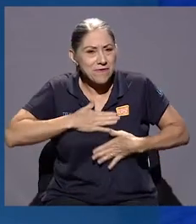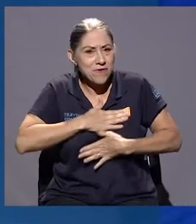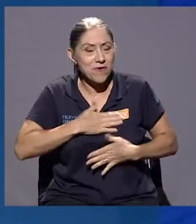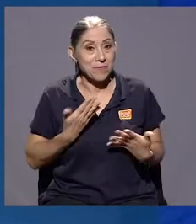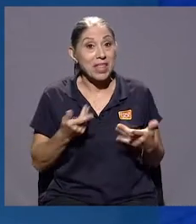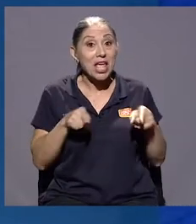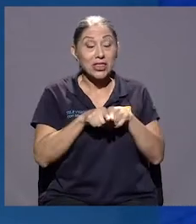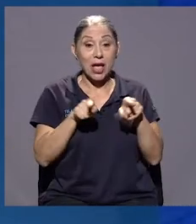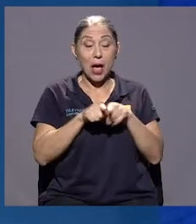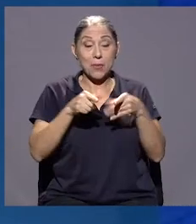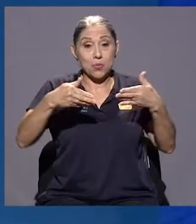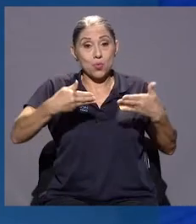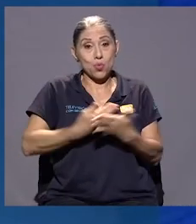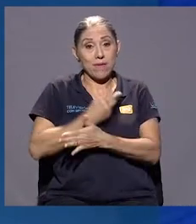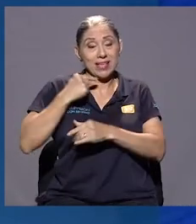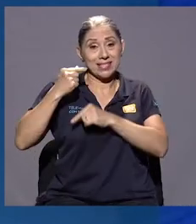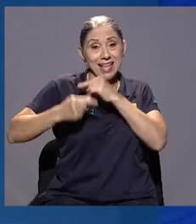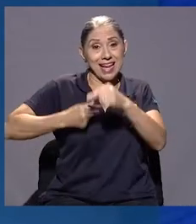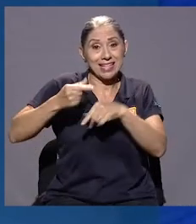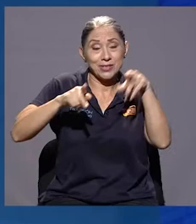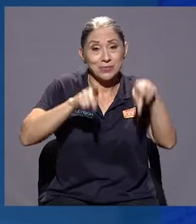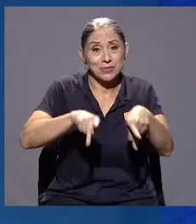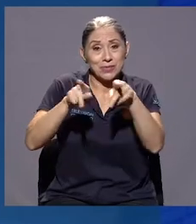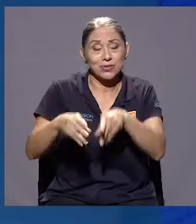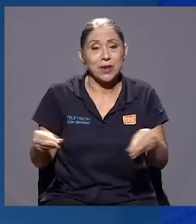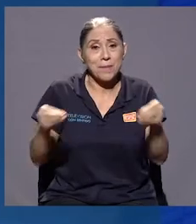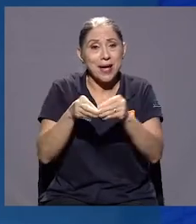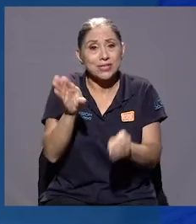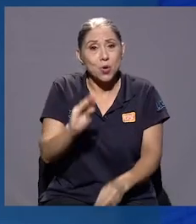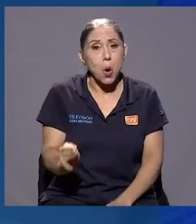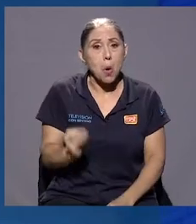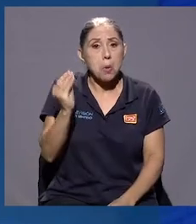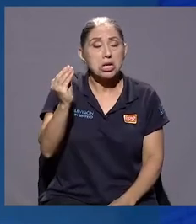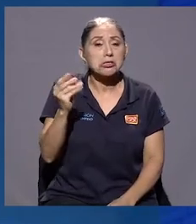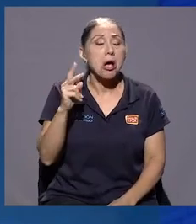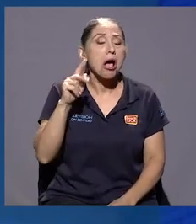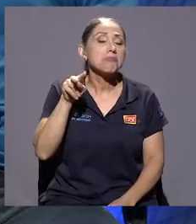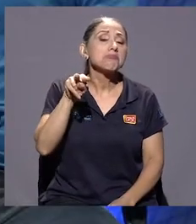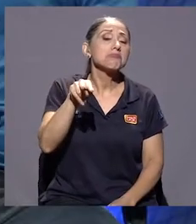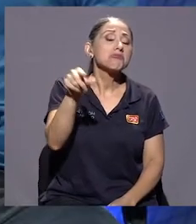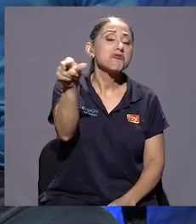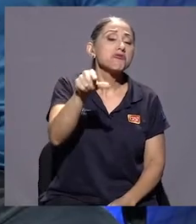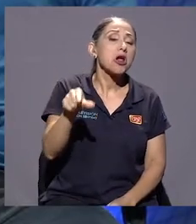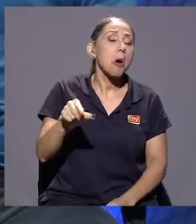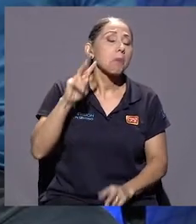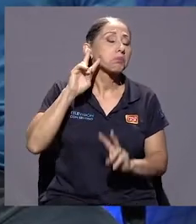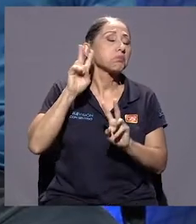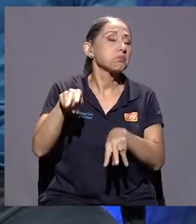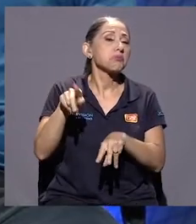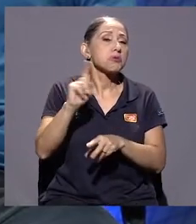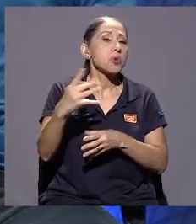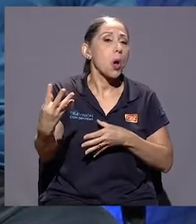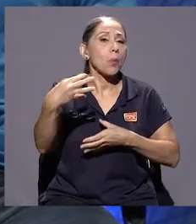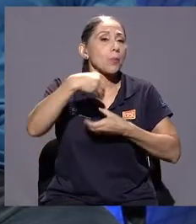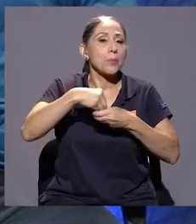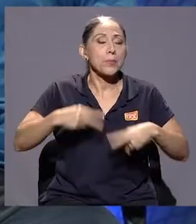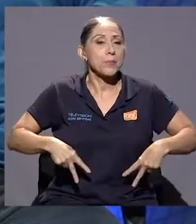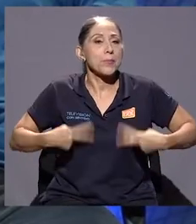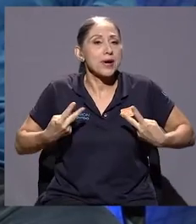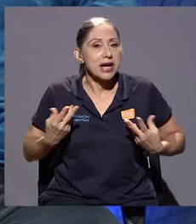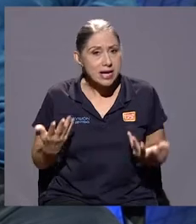decís que crecen sin que el río sea parte de sus vidas y además con una infraestructura que en algún momento